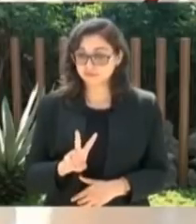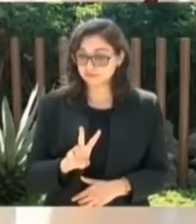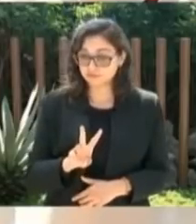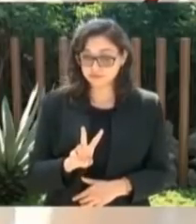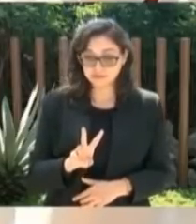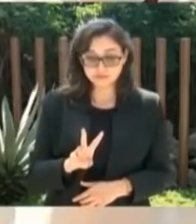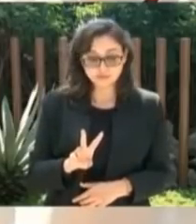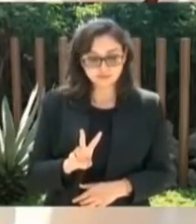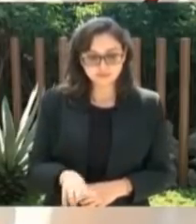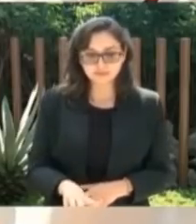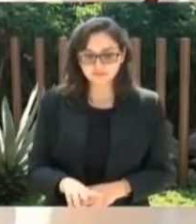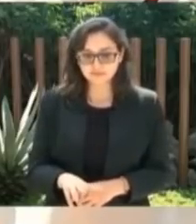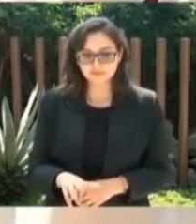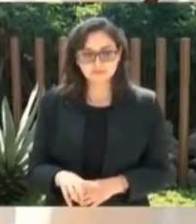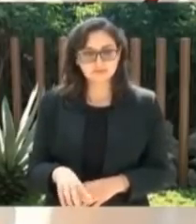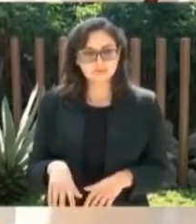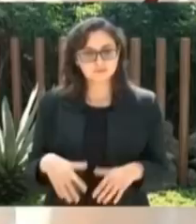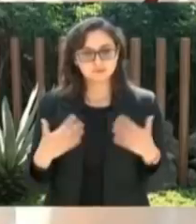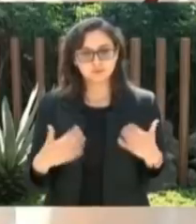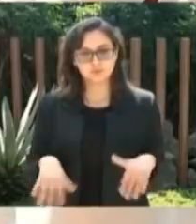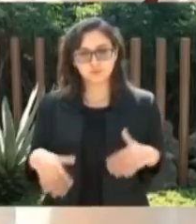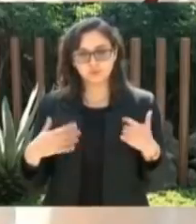admirable lo que ha hecho